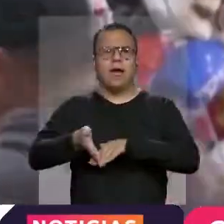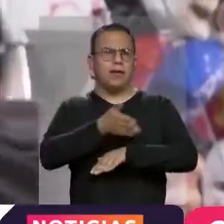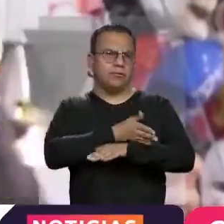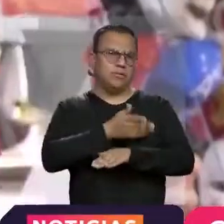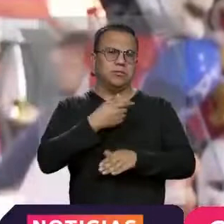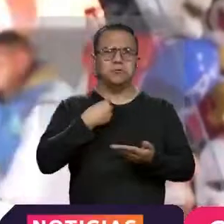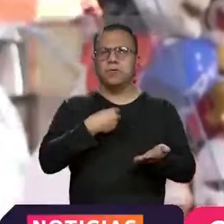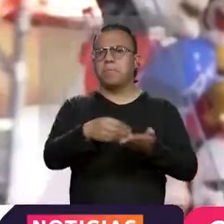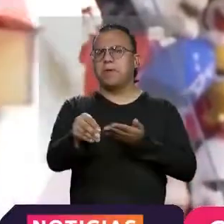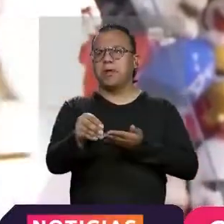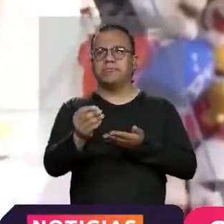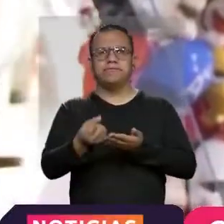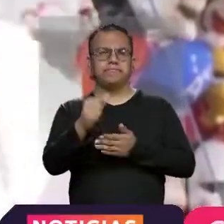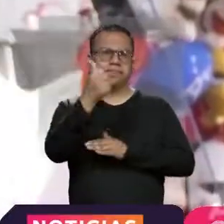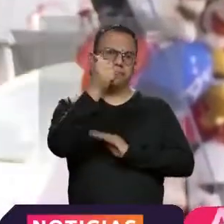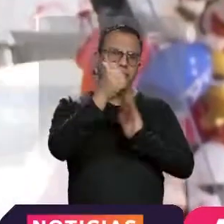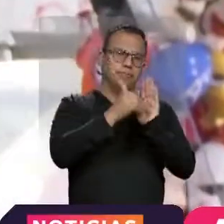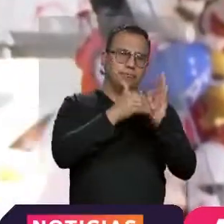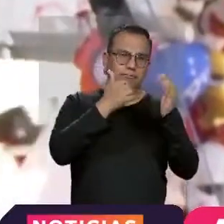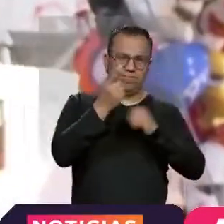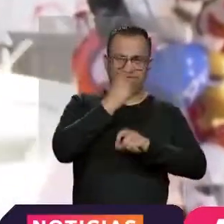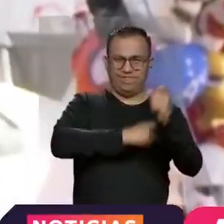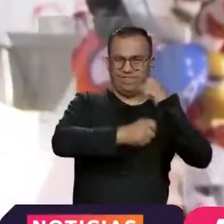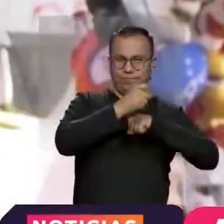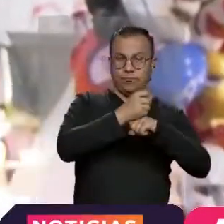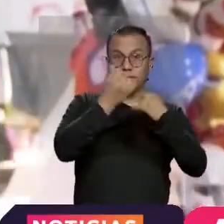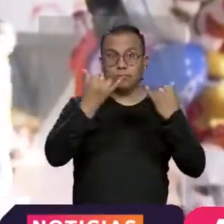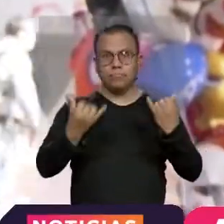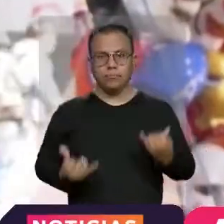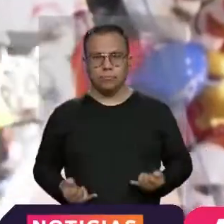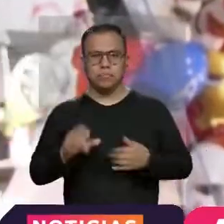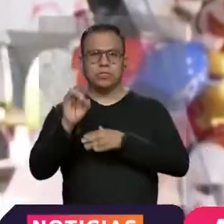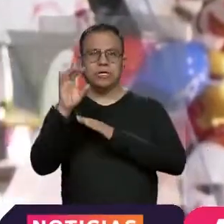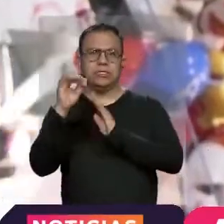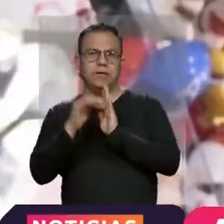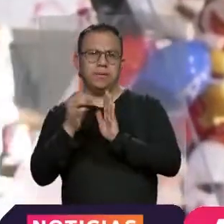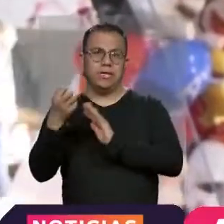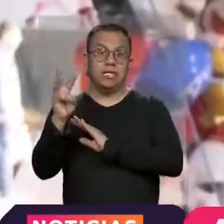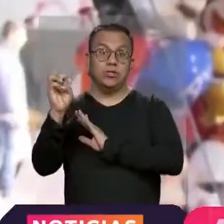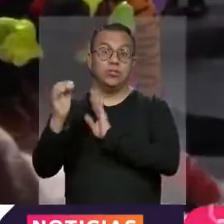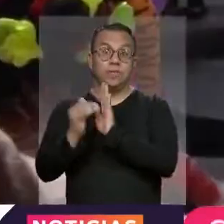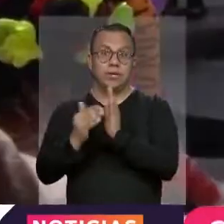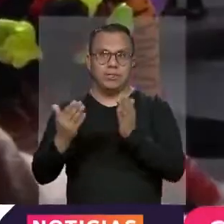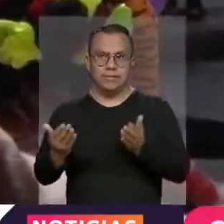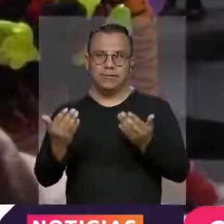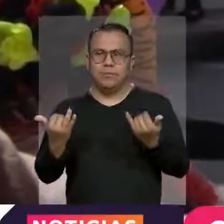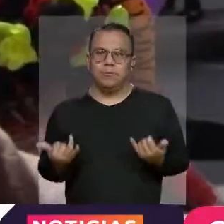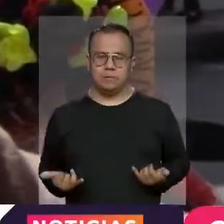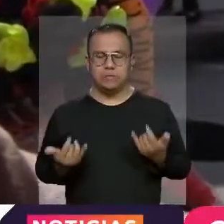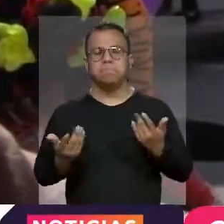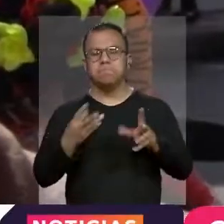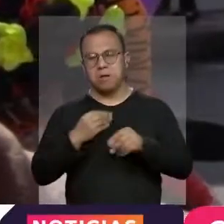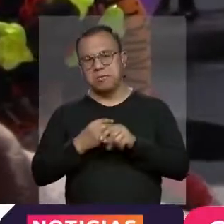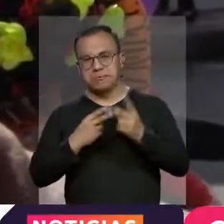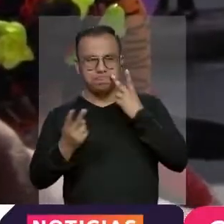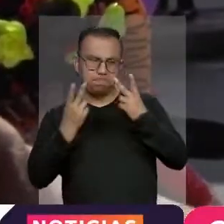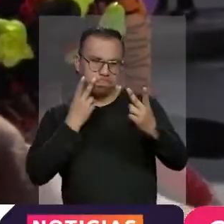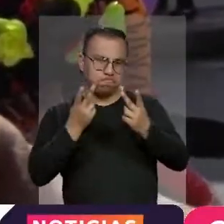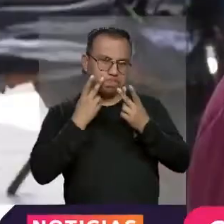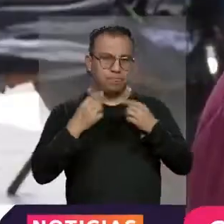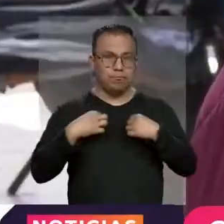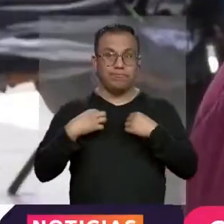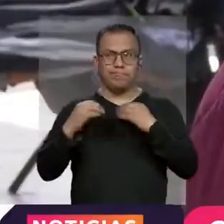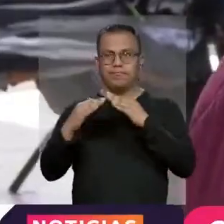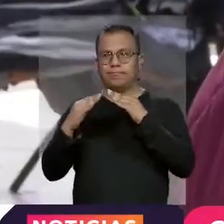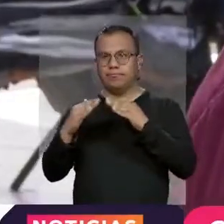compraba en 10 mil pesos el año pasado. Este año se compraba 15 mil, 18 mil pesos. Igual uno opta por mirar qué tiene en la casa,